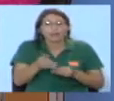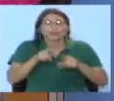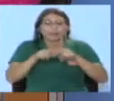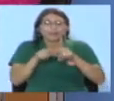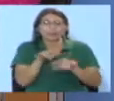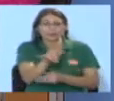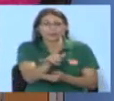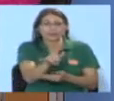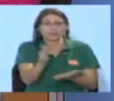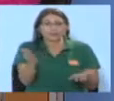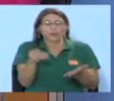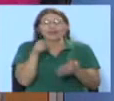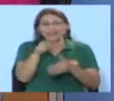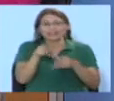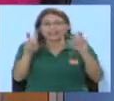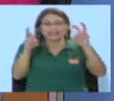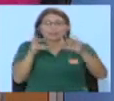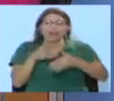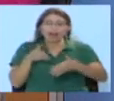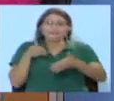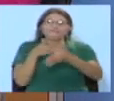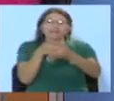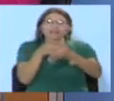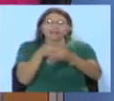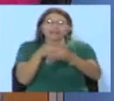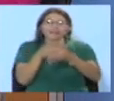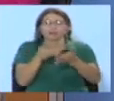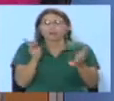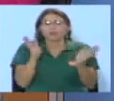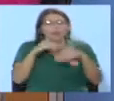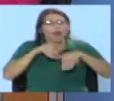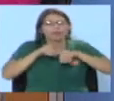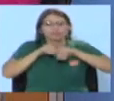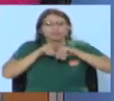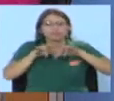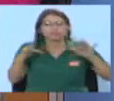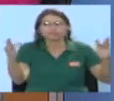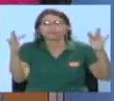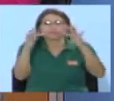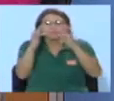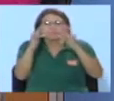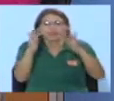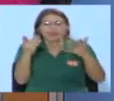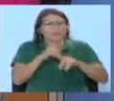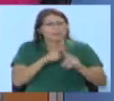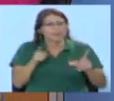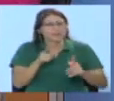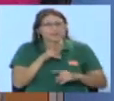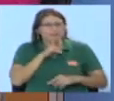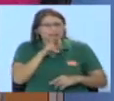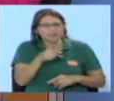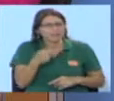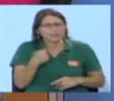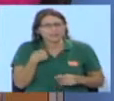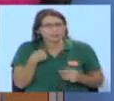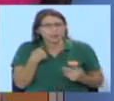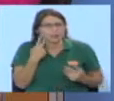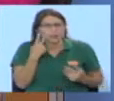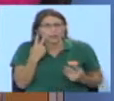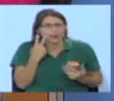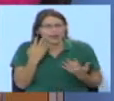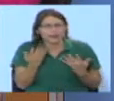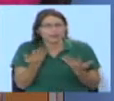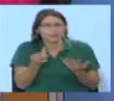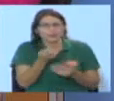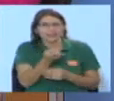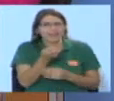afecta lo que es cobertura, pero eso no debería de... no veo la relación muy clara entre el